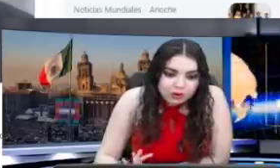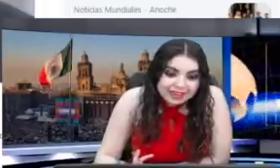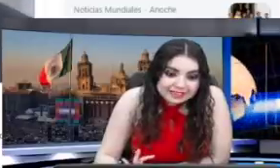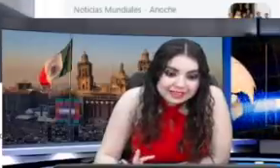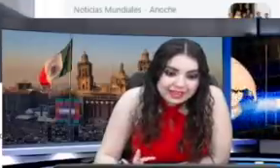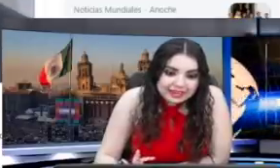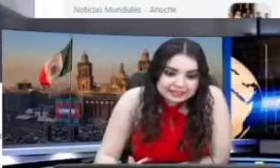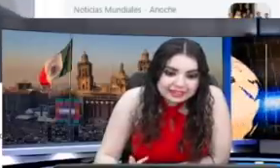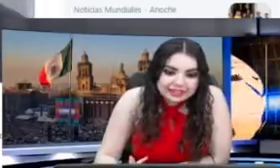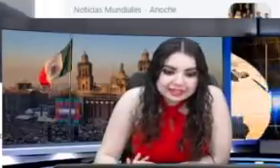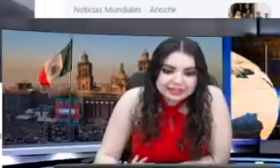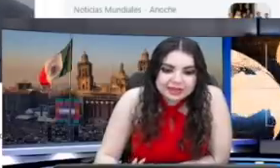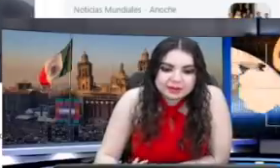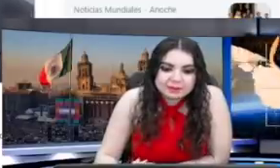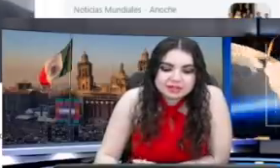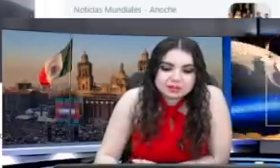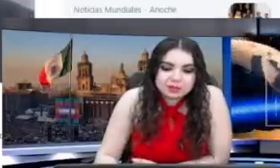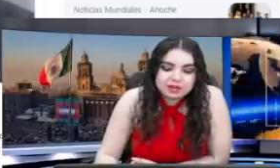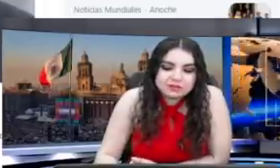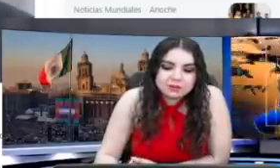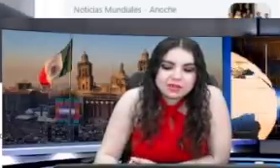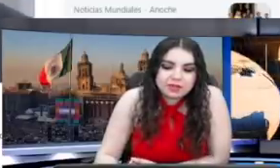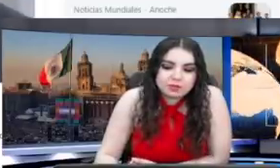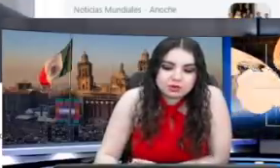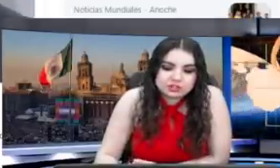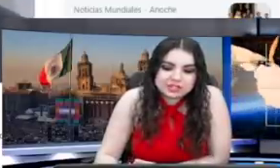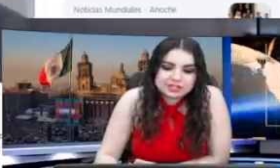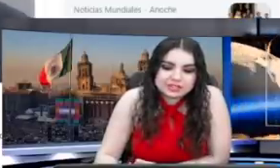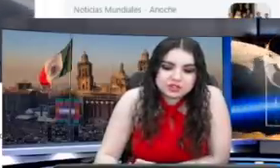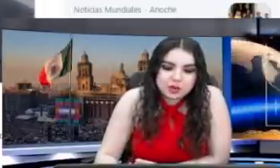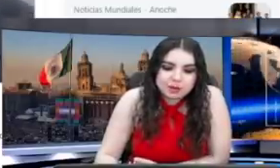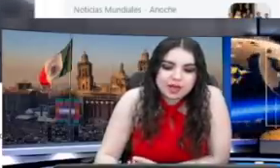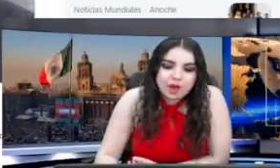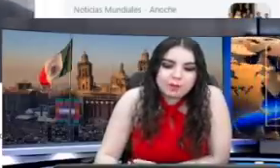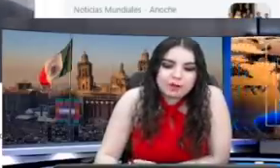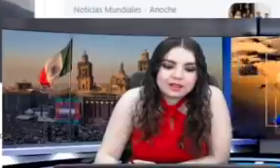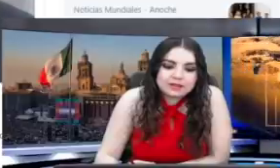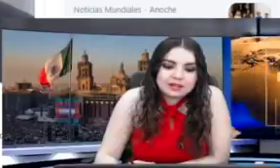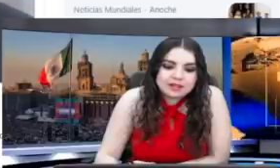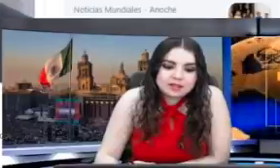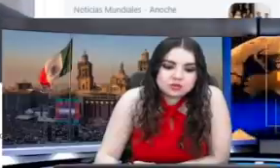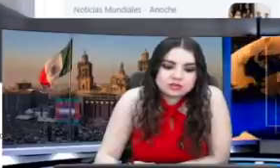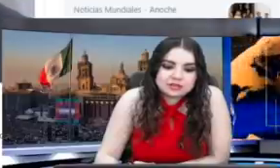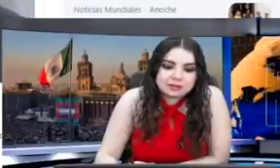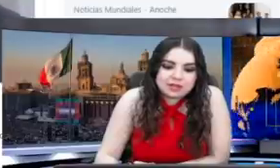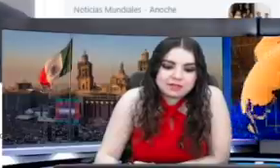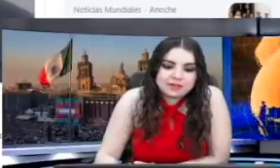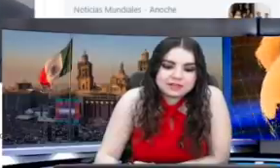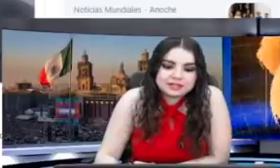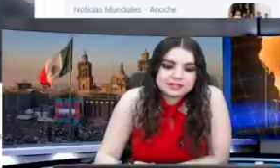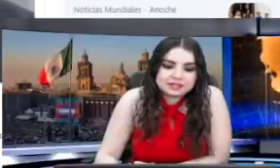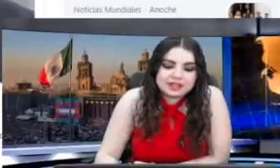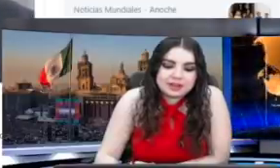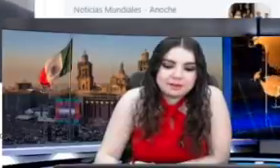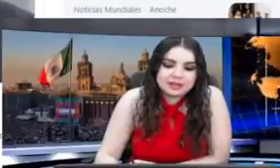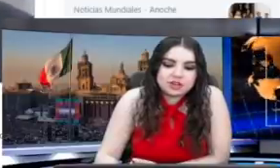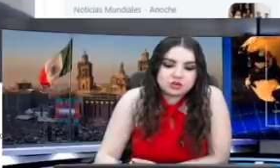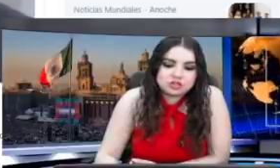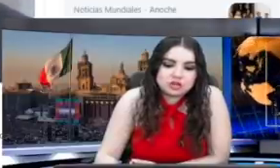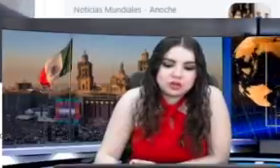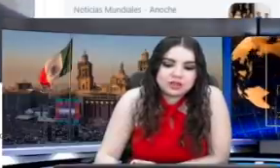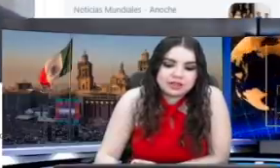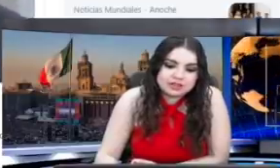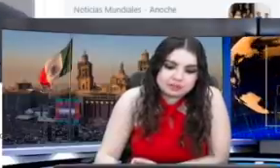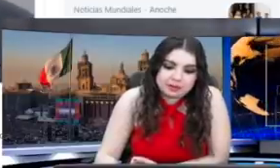o SNT, que te llevan más rápido a la enfermedad por C19, por la debilidad de tu sistema de defensas. En